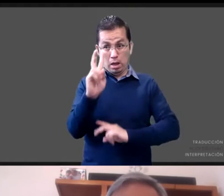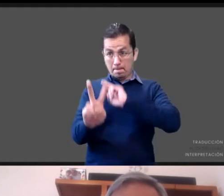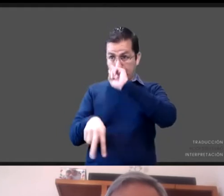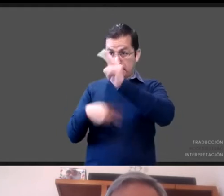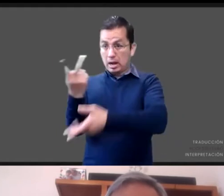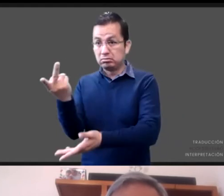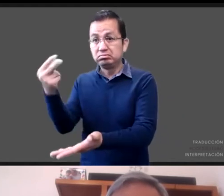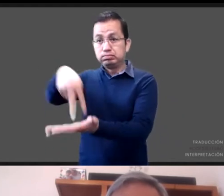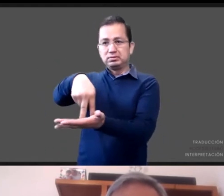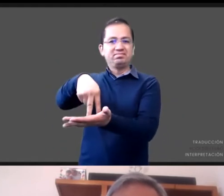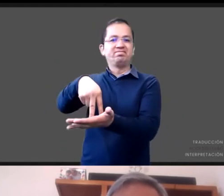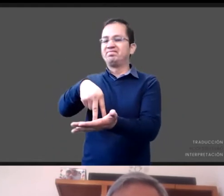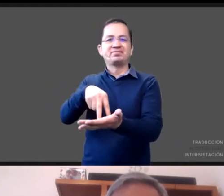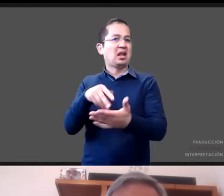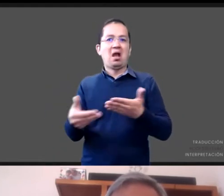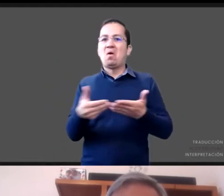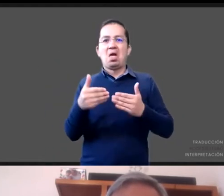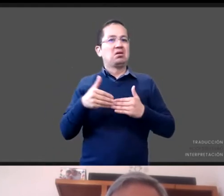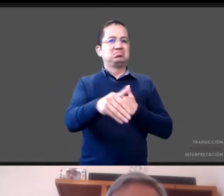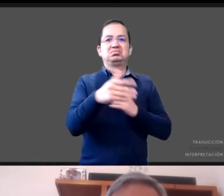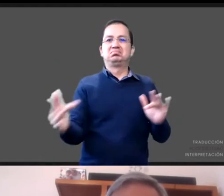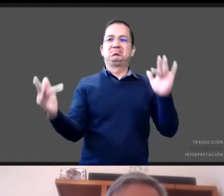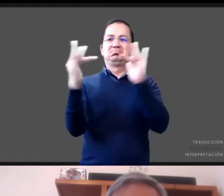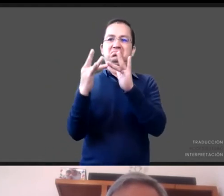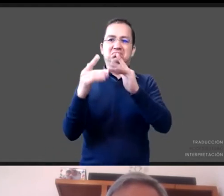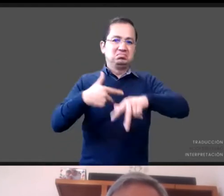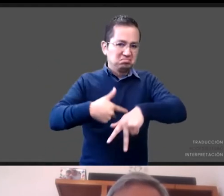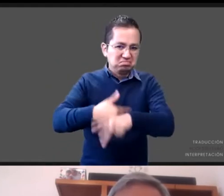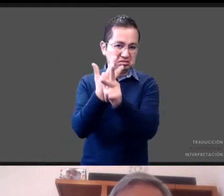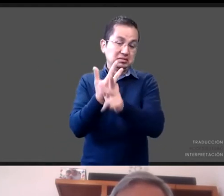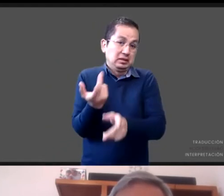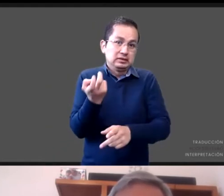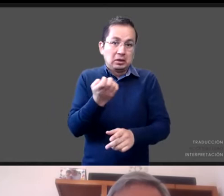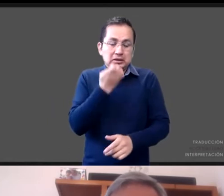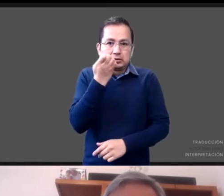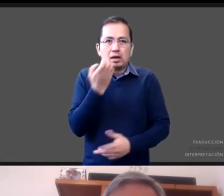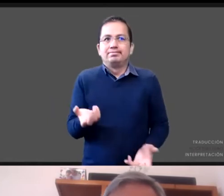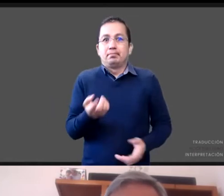virtual. Ahí se presentan también importantes problemáticas porque